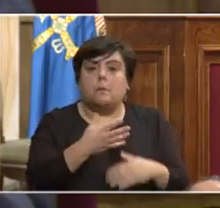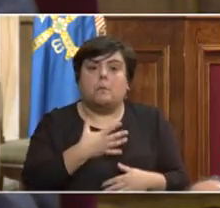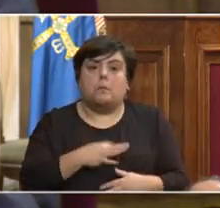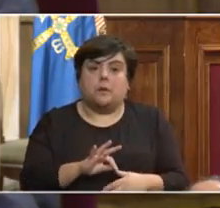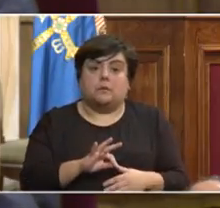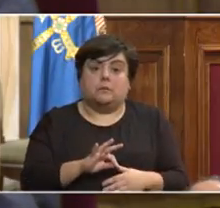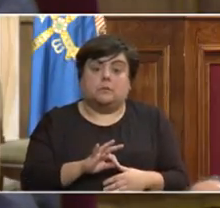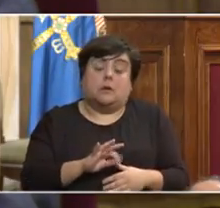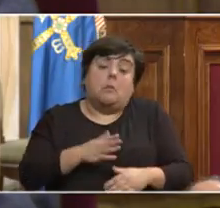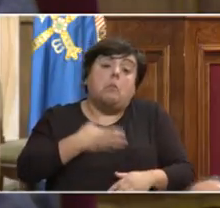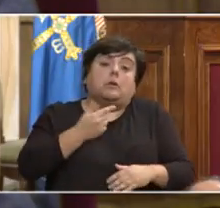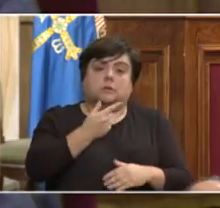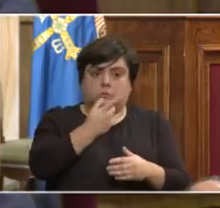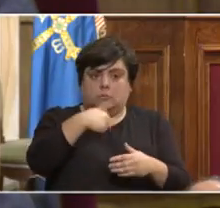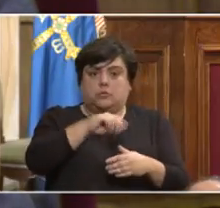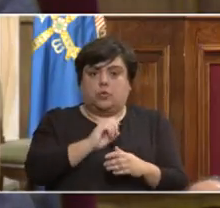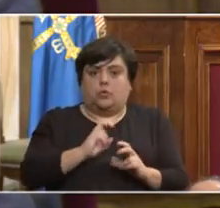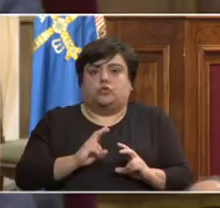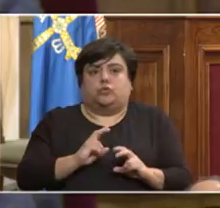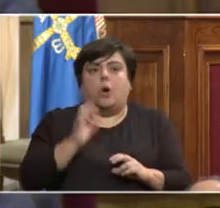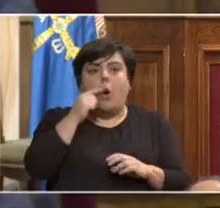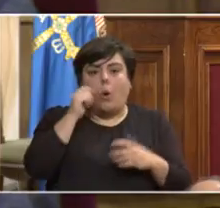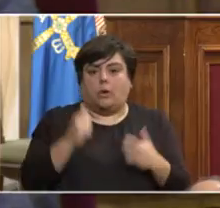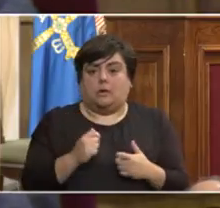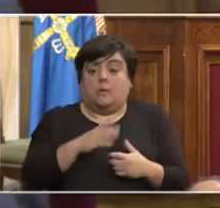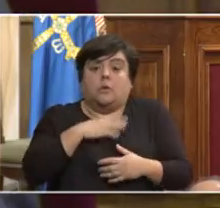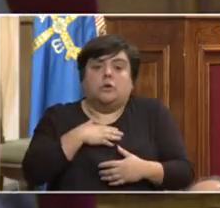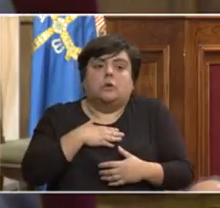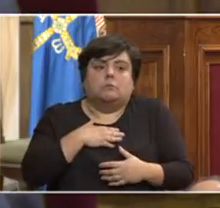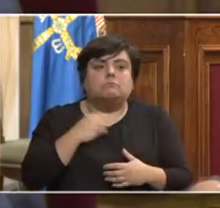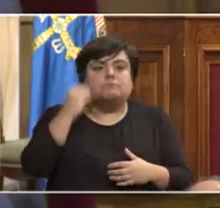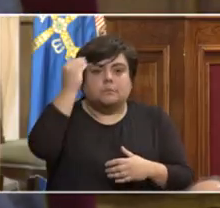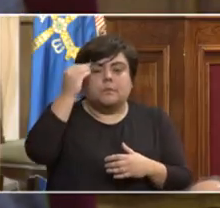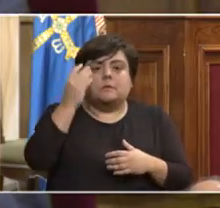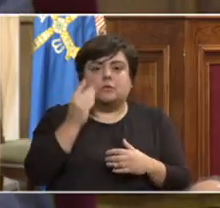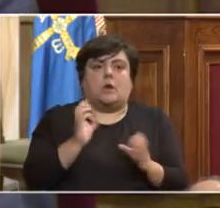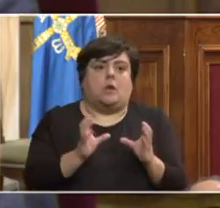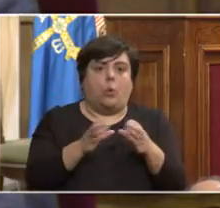históricos originales, porque confío en el producto que hicimos,